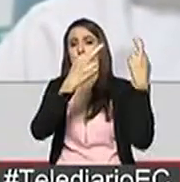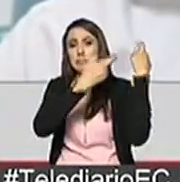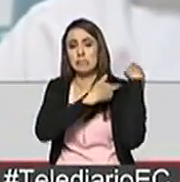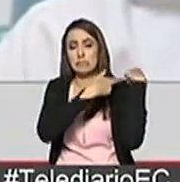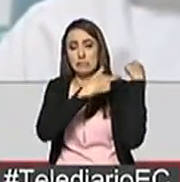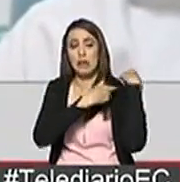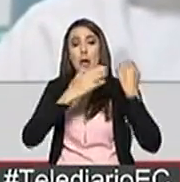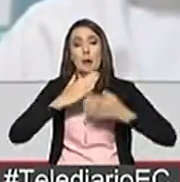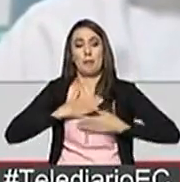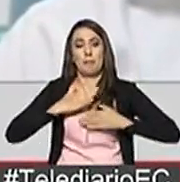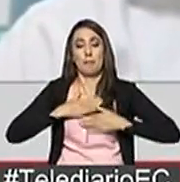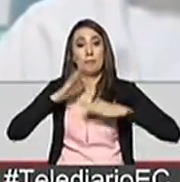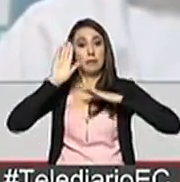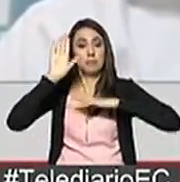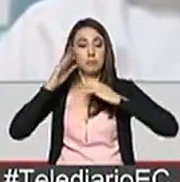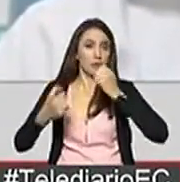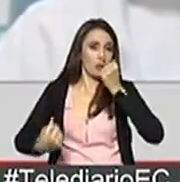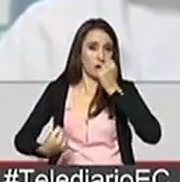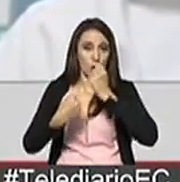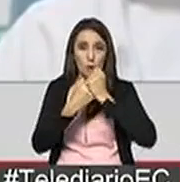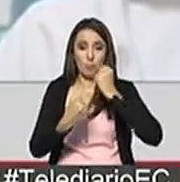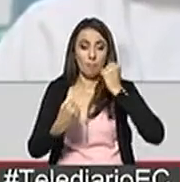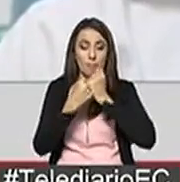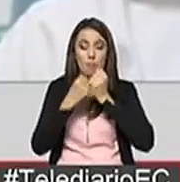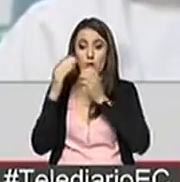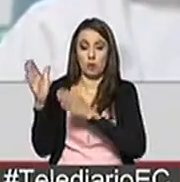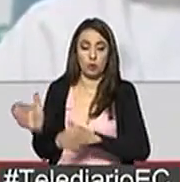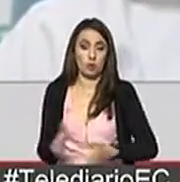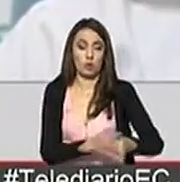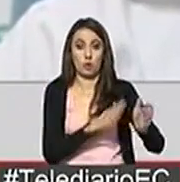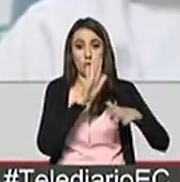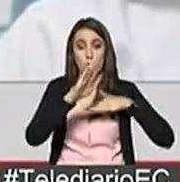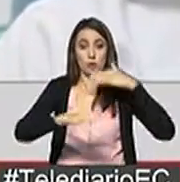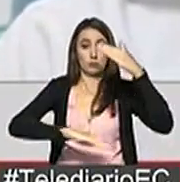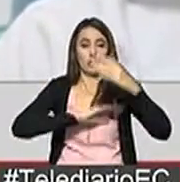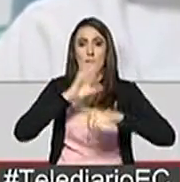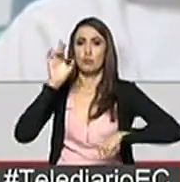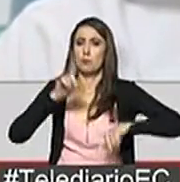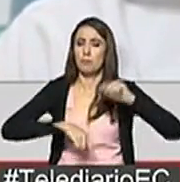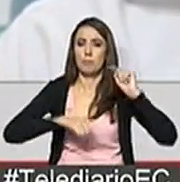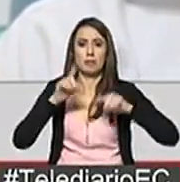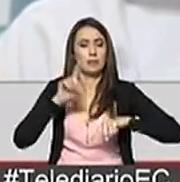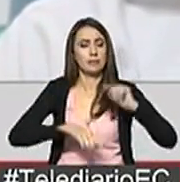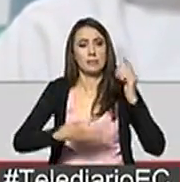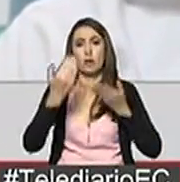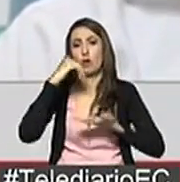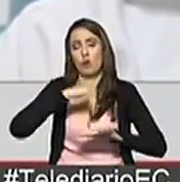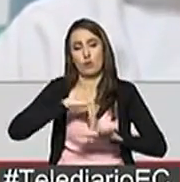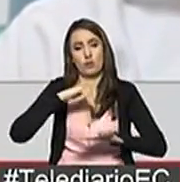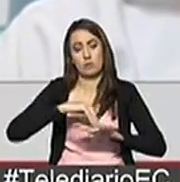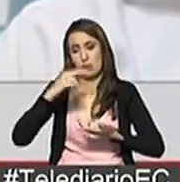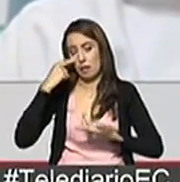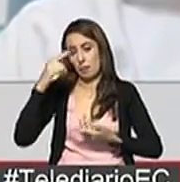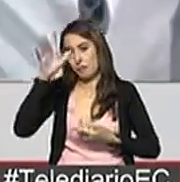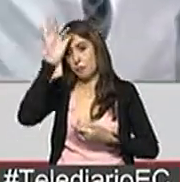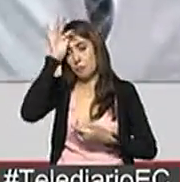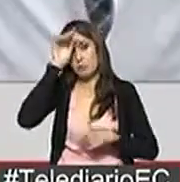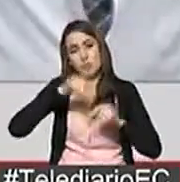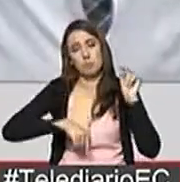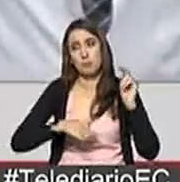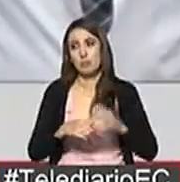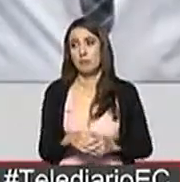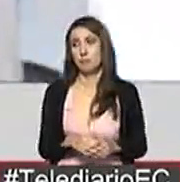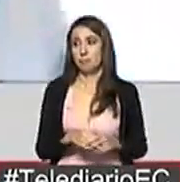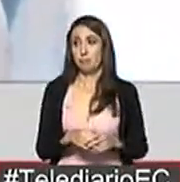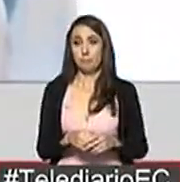mi apoyo en este tipo de actos que no pueden ser dados en una casa de salud. La